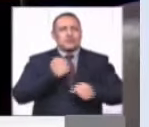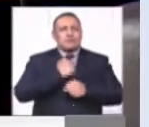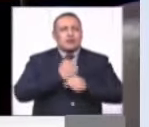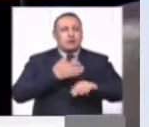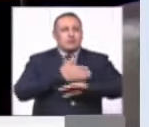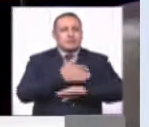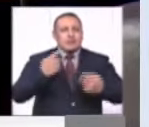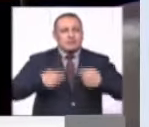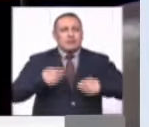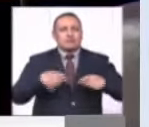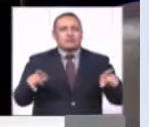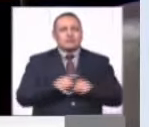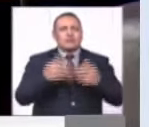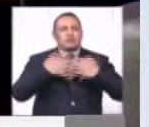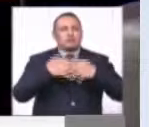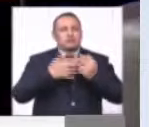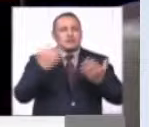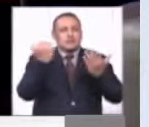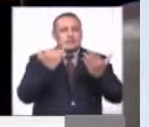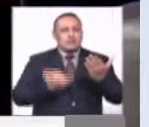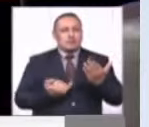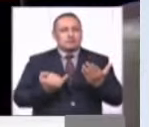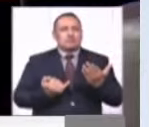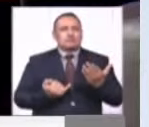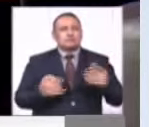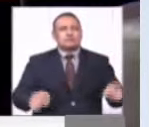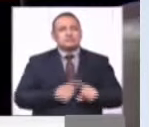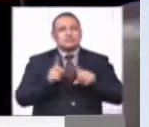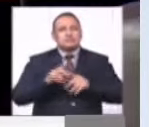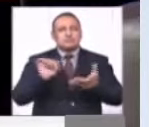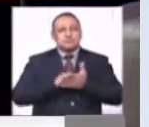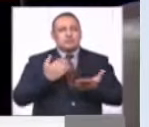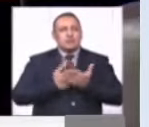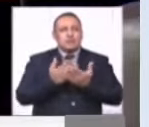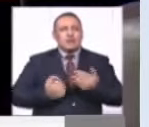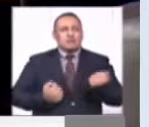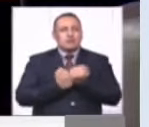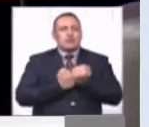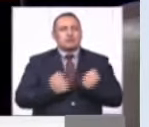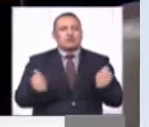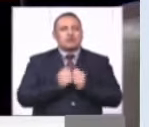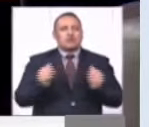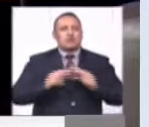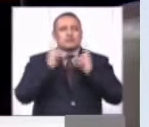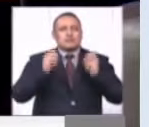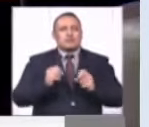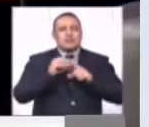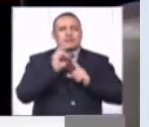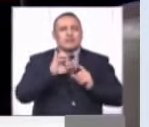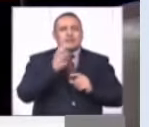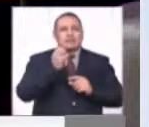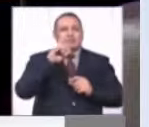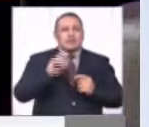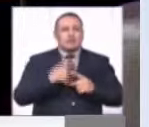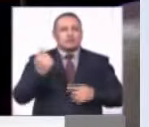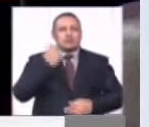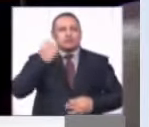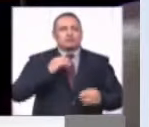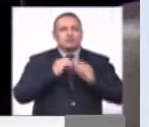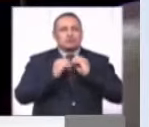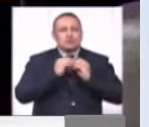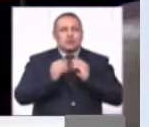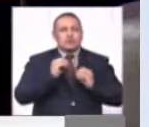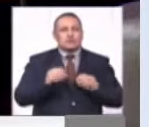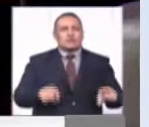madera, plástico, industria gráfica, y que también se siga apoyando el tema de las quebradas de Trujillo, la recuperación de